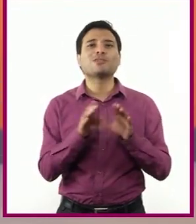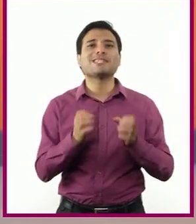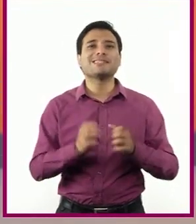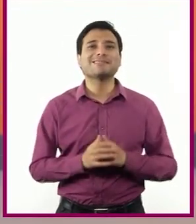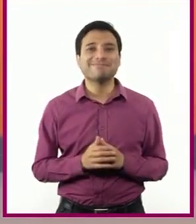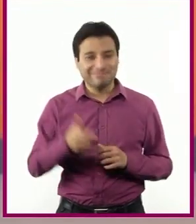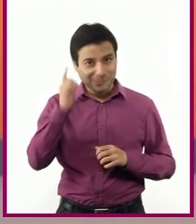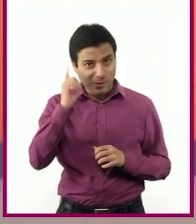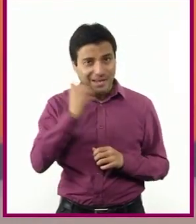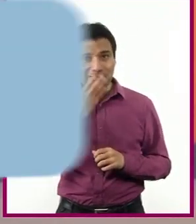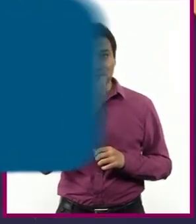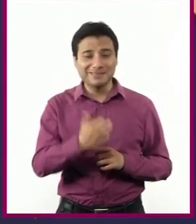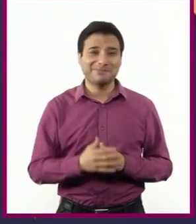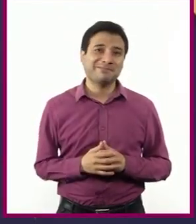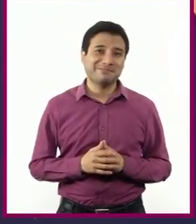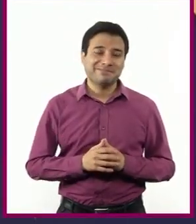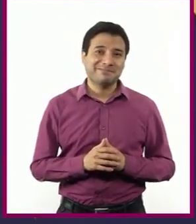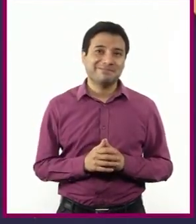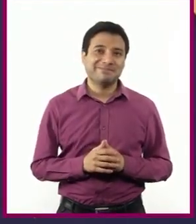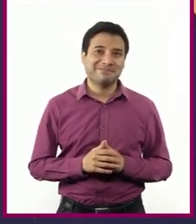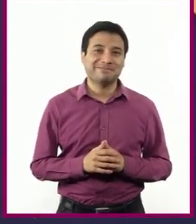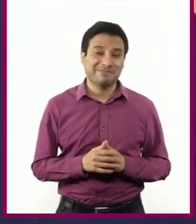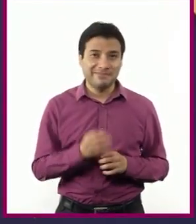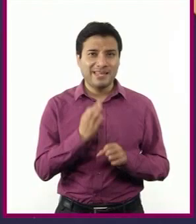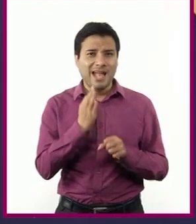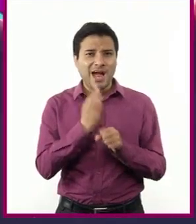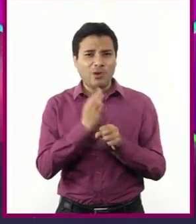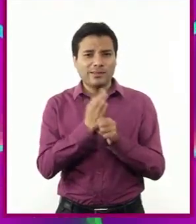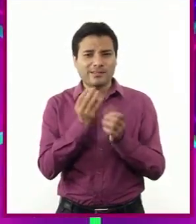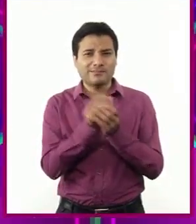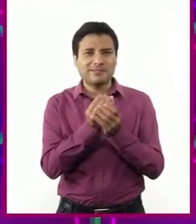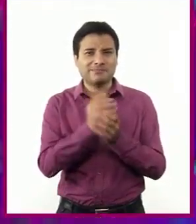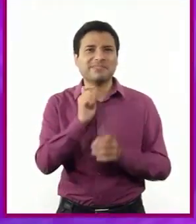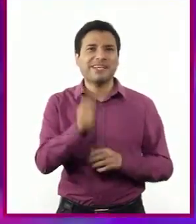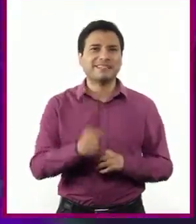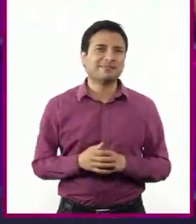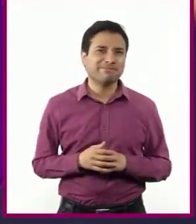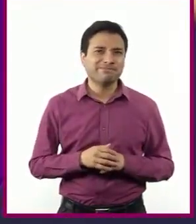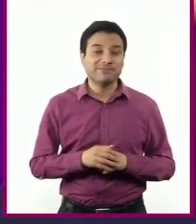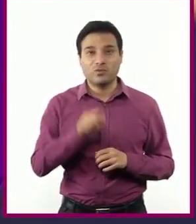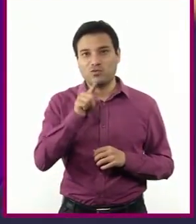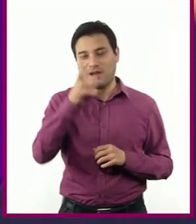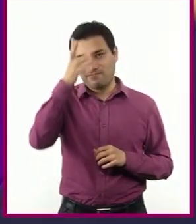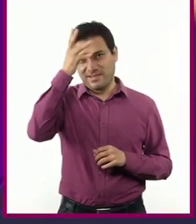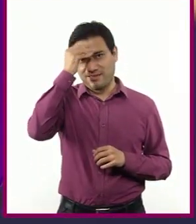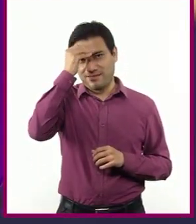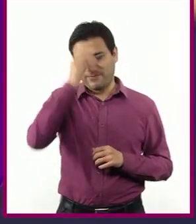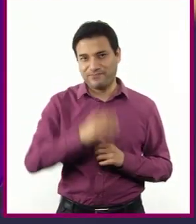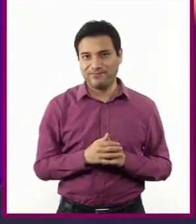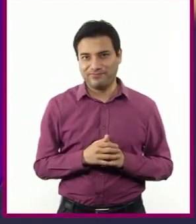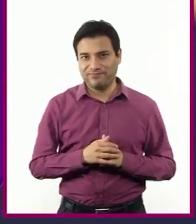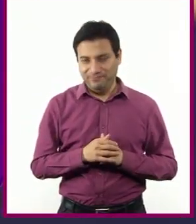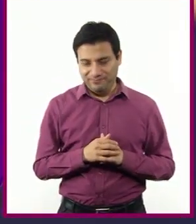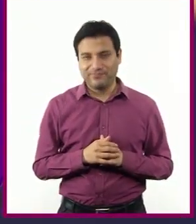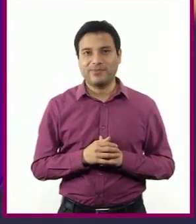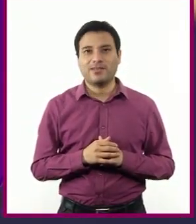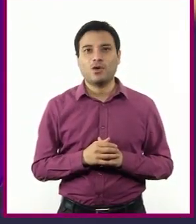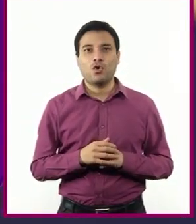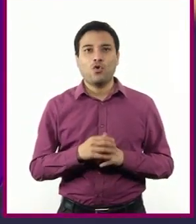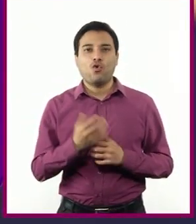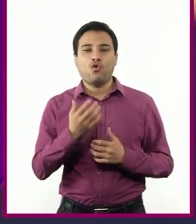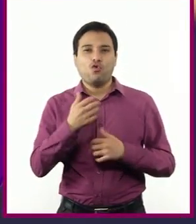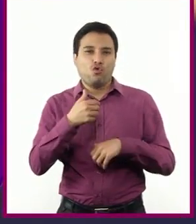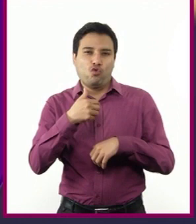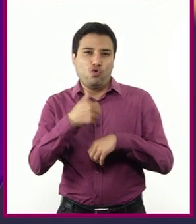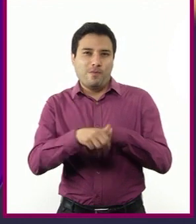Espero se encuentren muy bien. En esta sesión aprenderemos a interpretar el significado de elevar un número